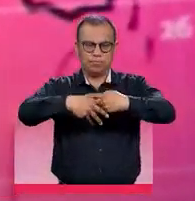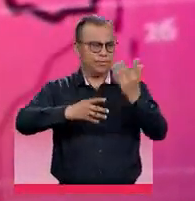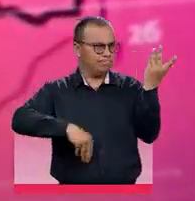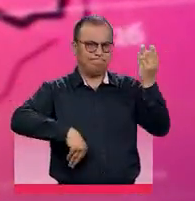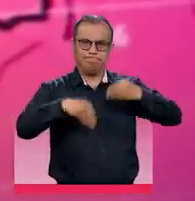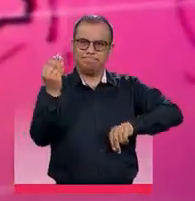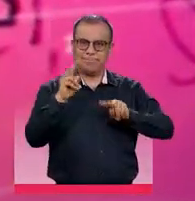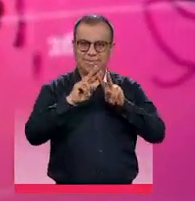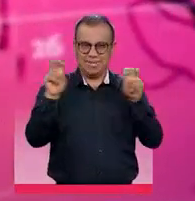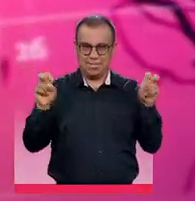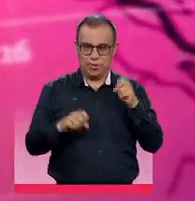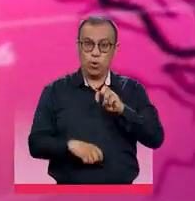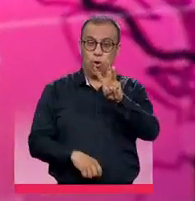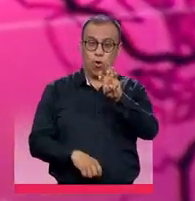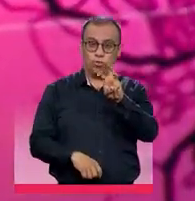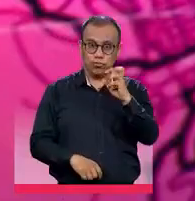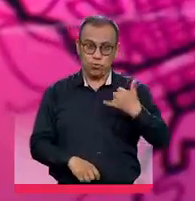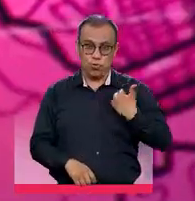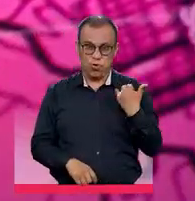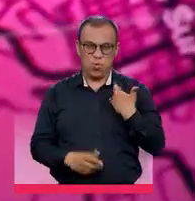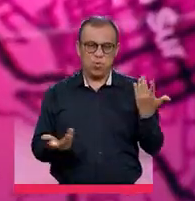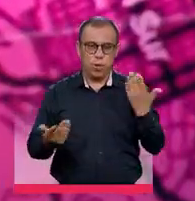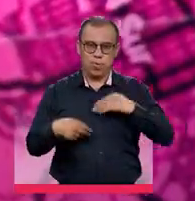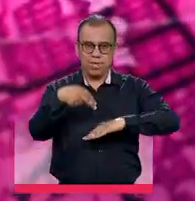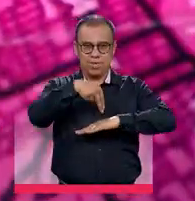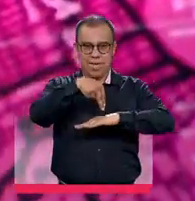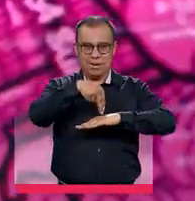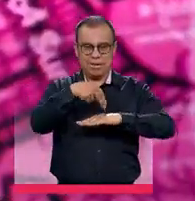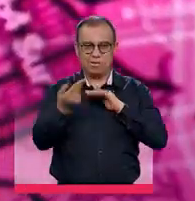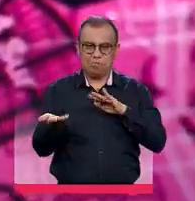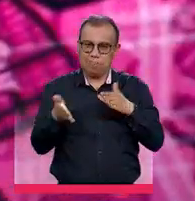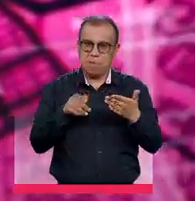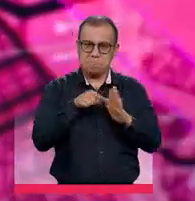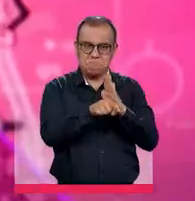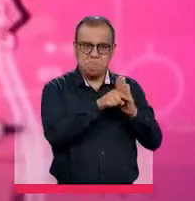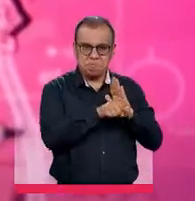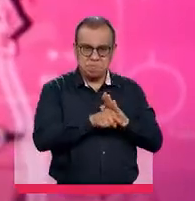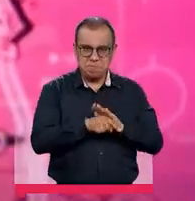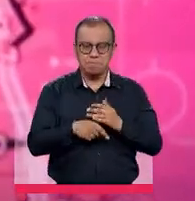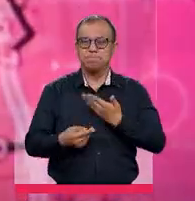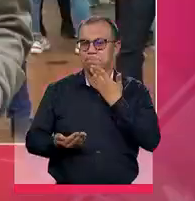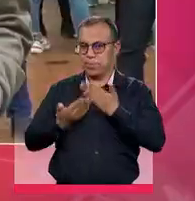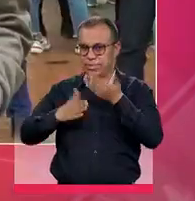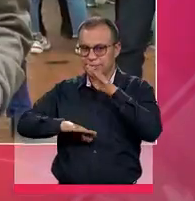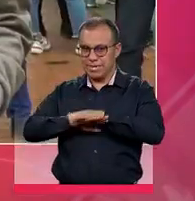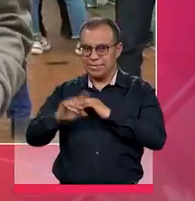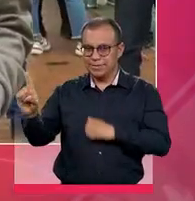rechazo a la masacre de 8 jóvenes en Samaniego, Nariño. Hernán, buenas tardes.